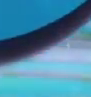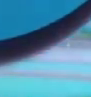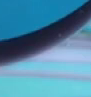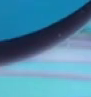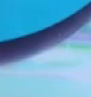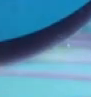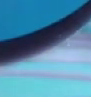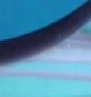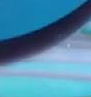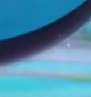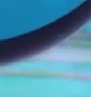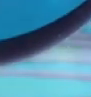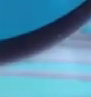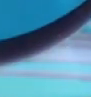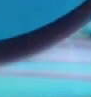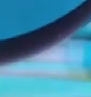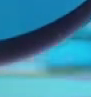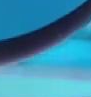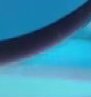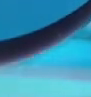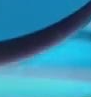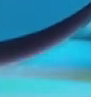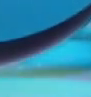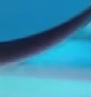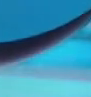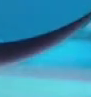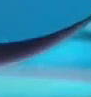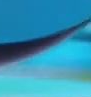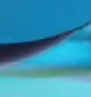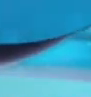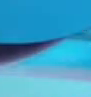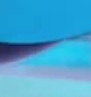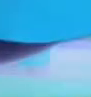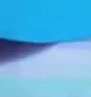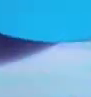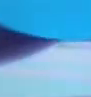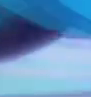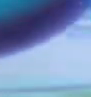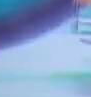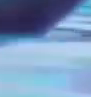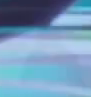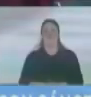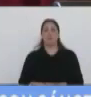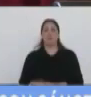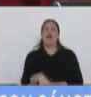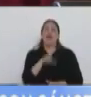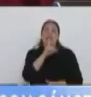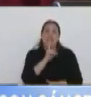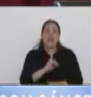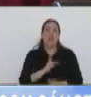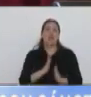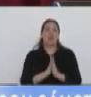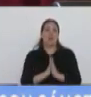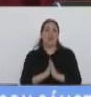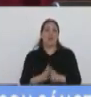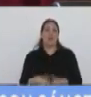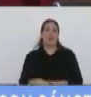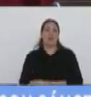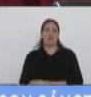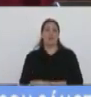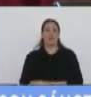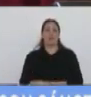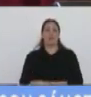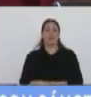que es la provincia nada más, o sea, las obras sociales también de aquí? Sí, la ley, la verdad que la ley nacional tiene una mirada muy amplia. Nosotros